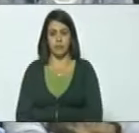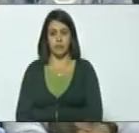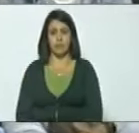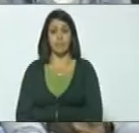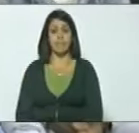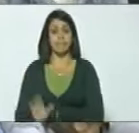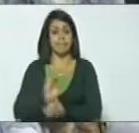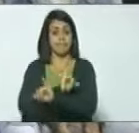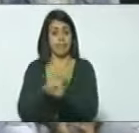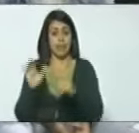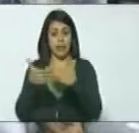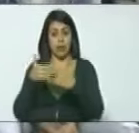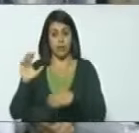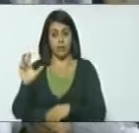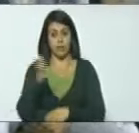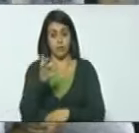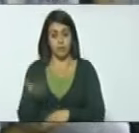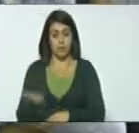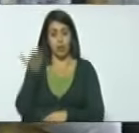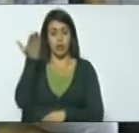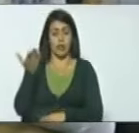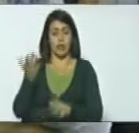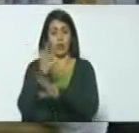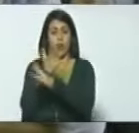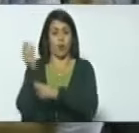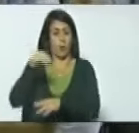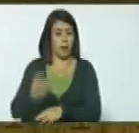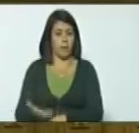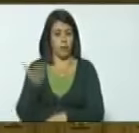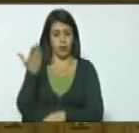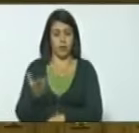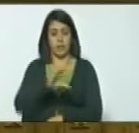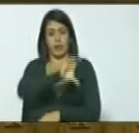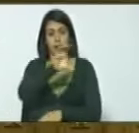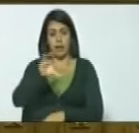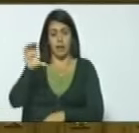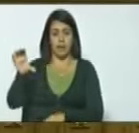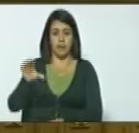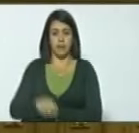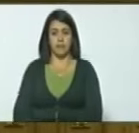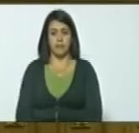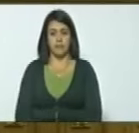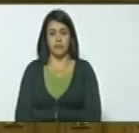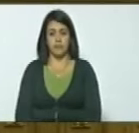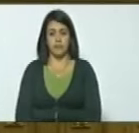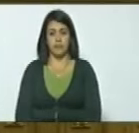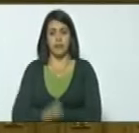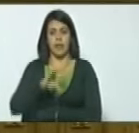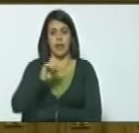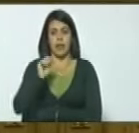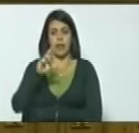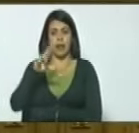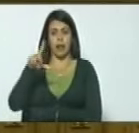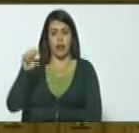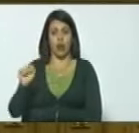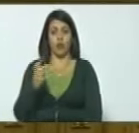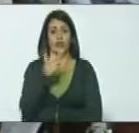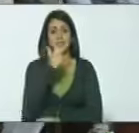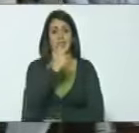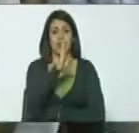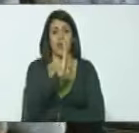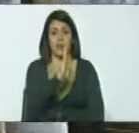cerrador insigne de los juegos más importantes de la Serie del Caribe. Carlos Rivero, tercera